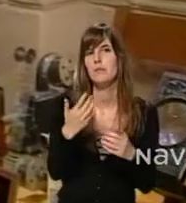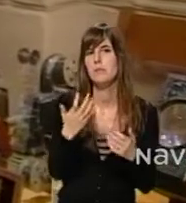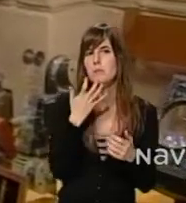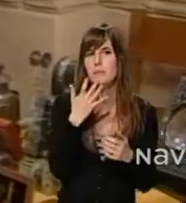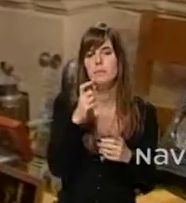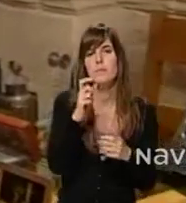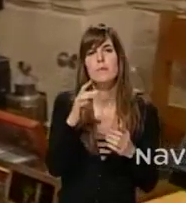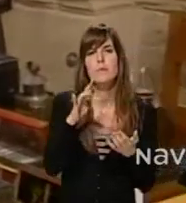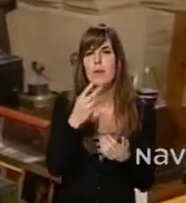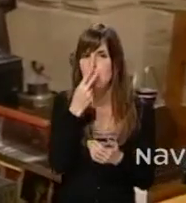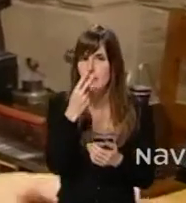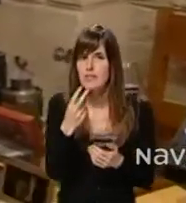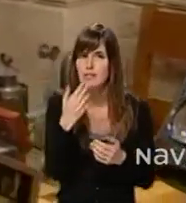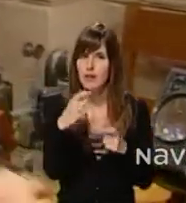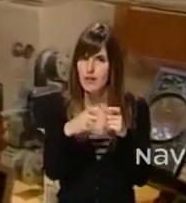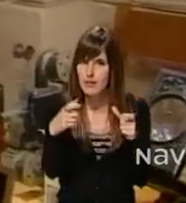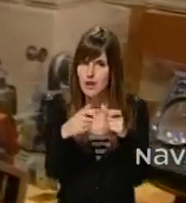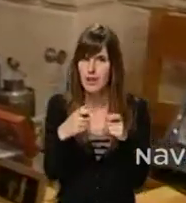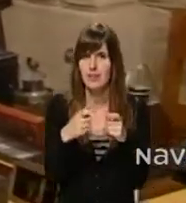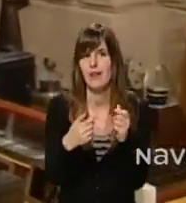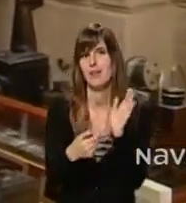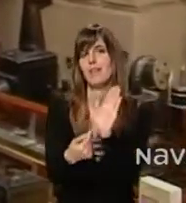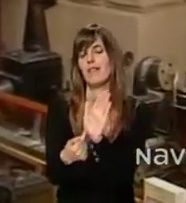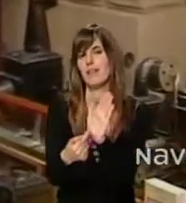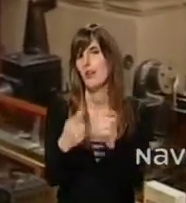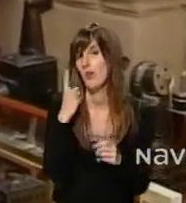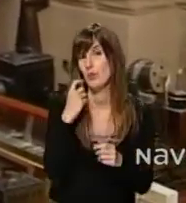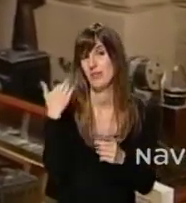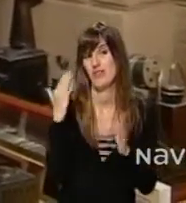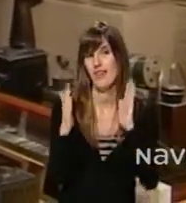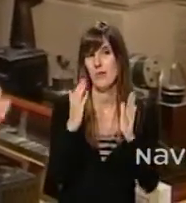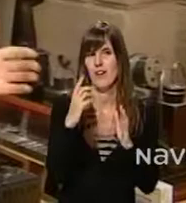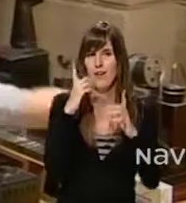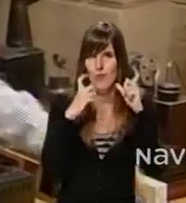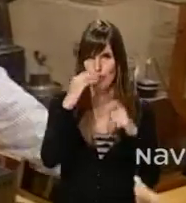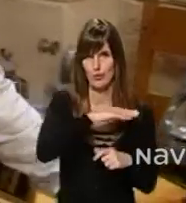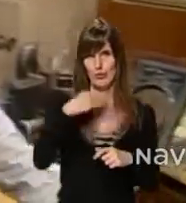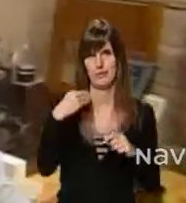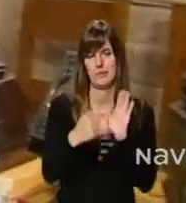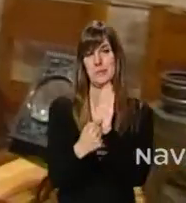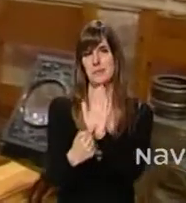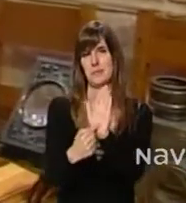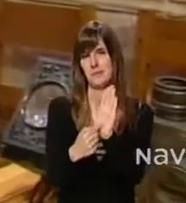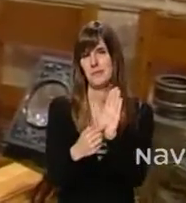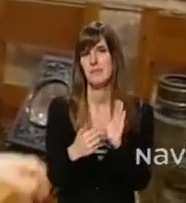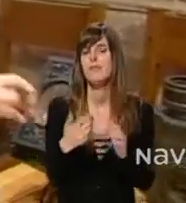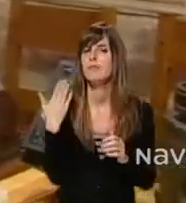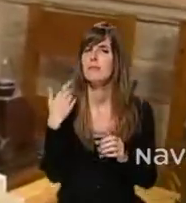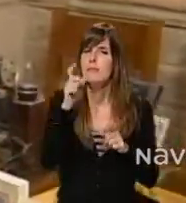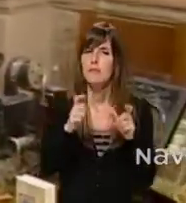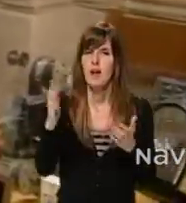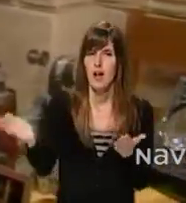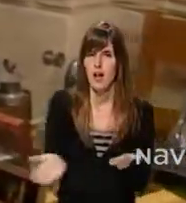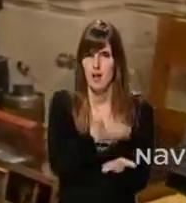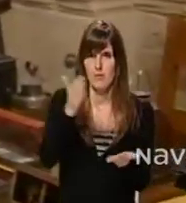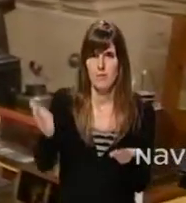das una visita a alguien, toma. Entonces la gente en aquella época tenía álbumes un poquito más grandes que este, donde